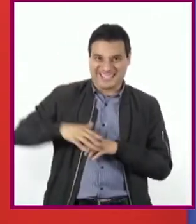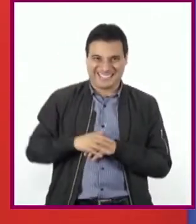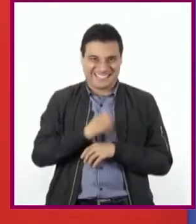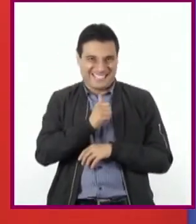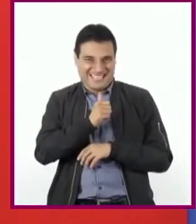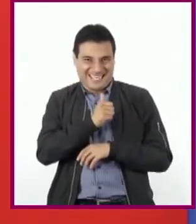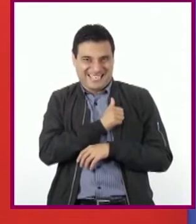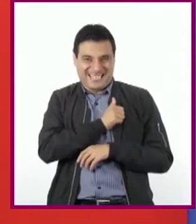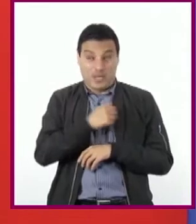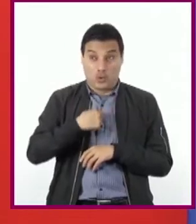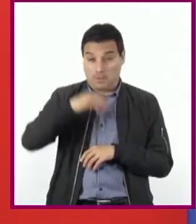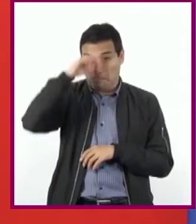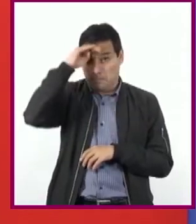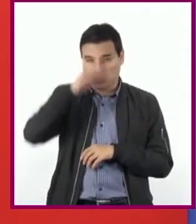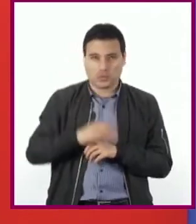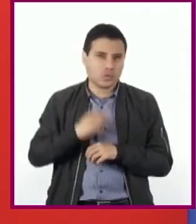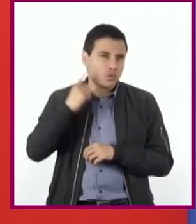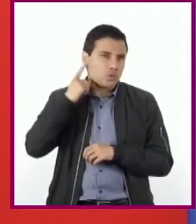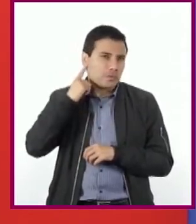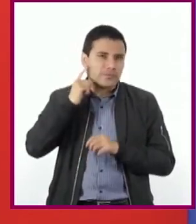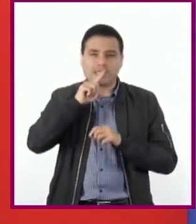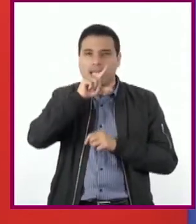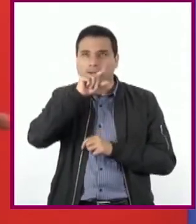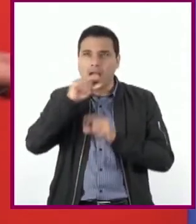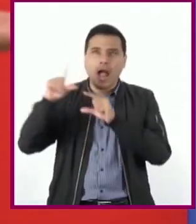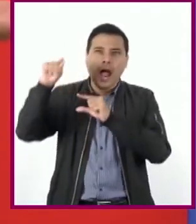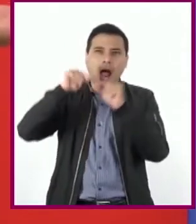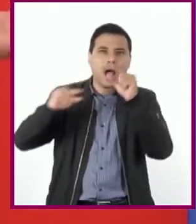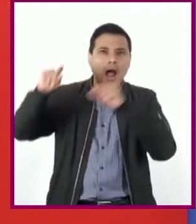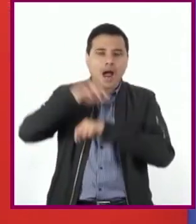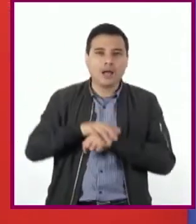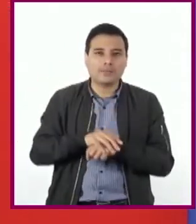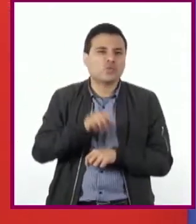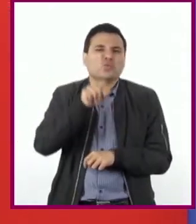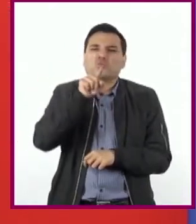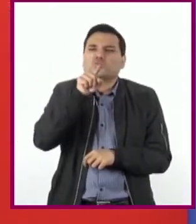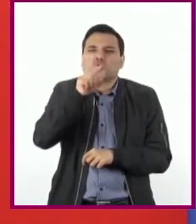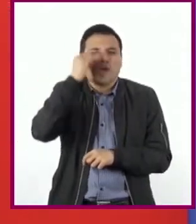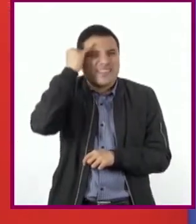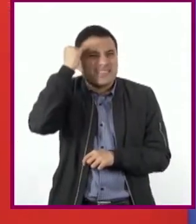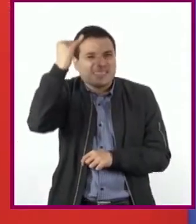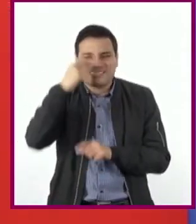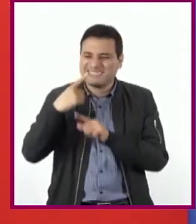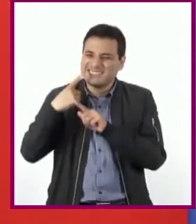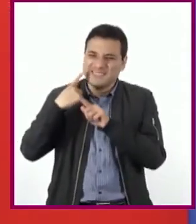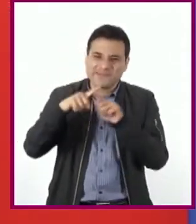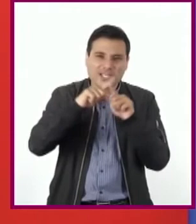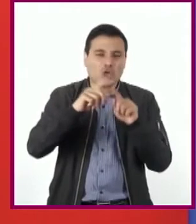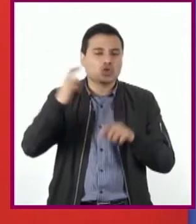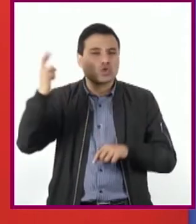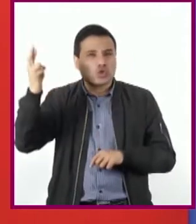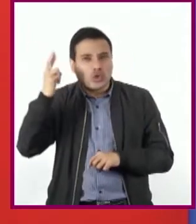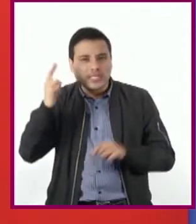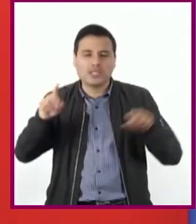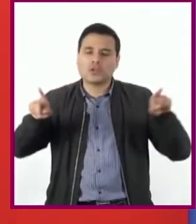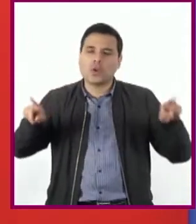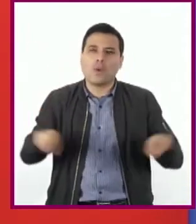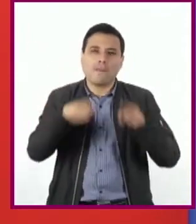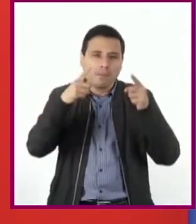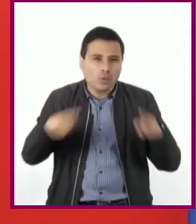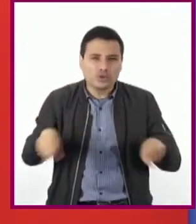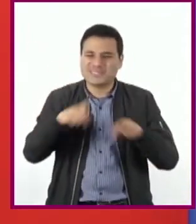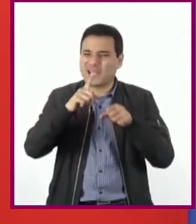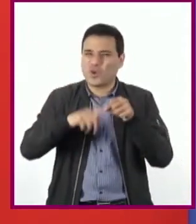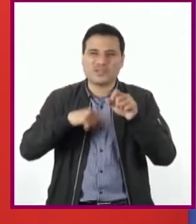el sonido es de aves en el entorno, pero pueden probar distintos tipos de sonidos y de música. Verán que la